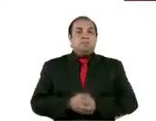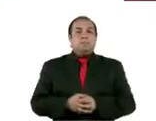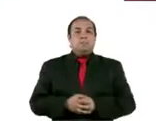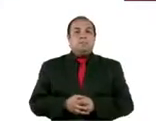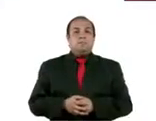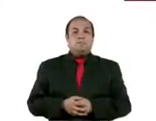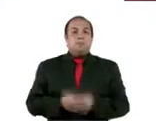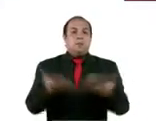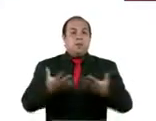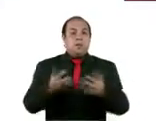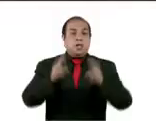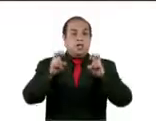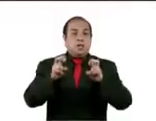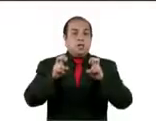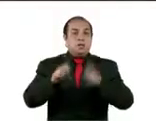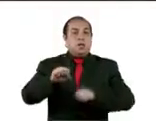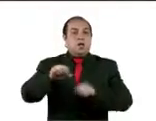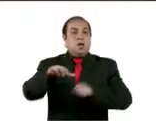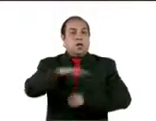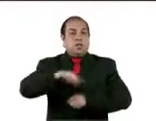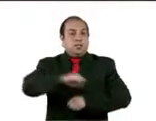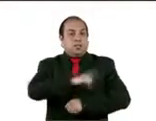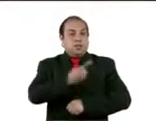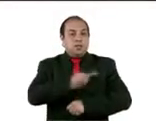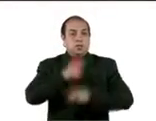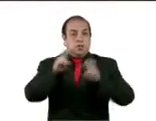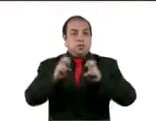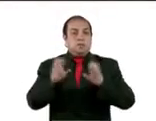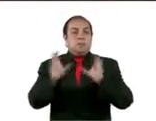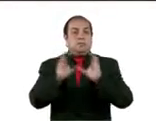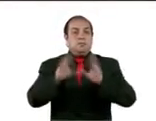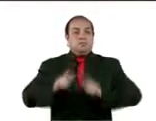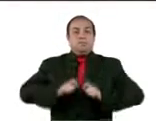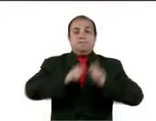certificados con el área de salud. Muchísimas gracias.